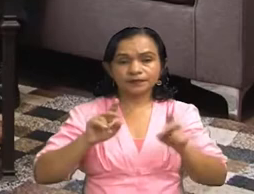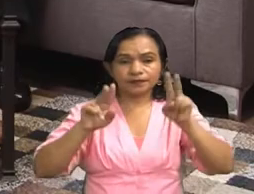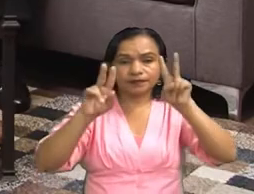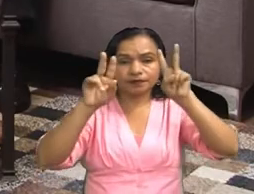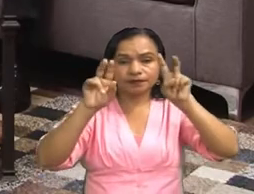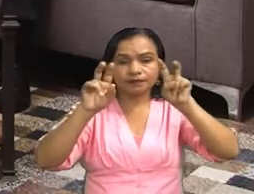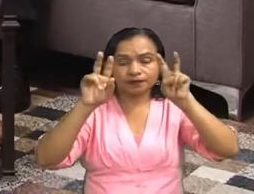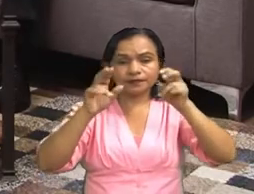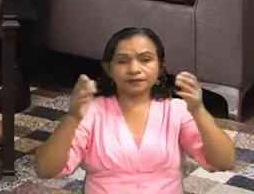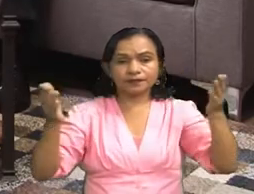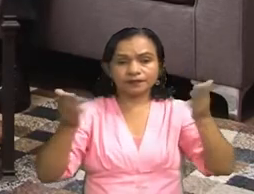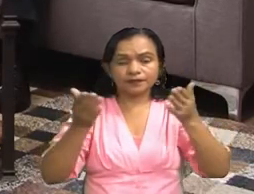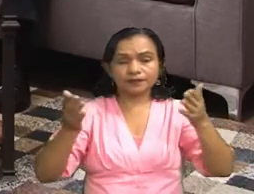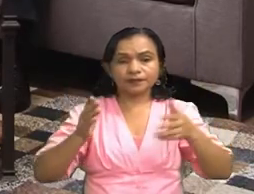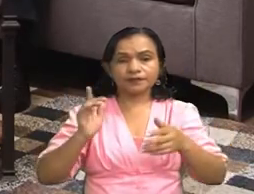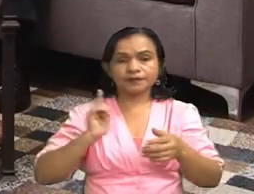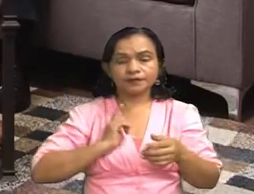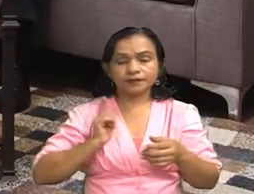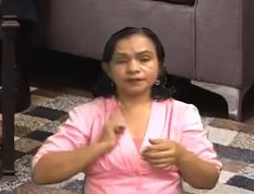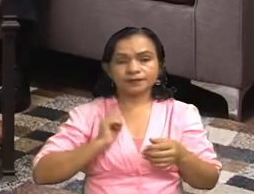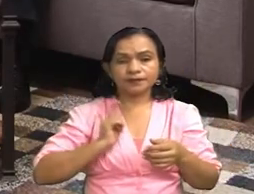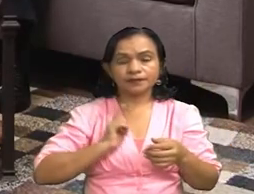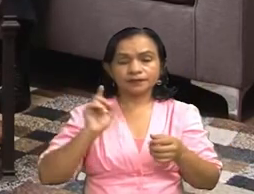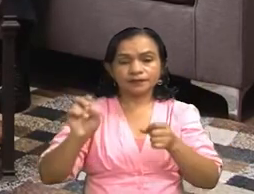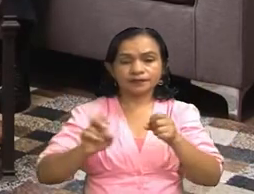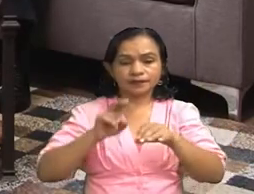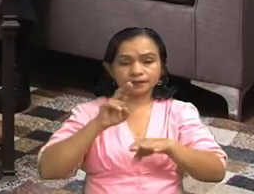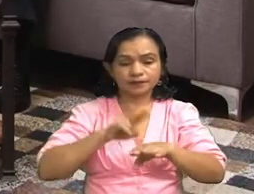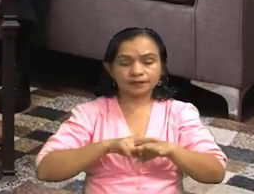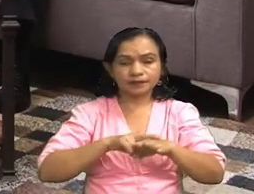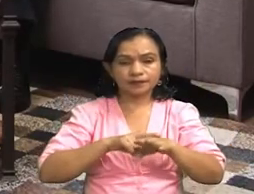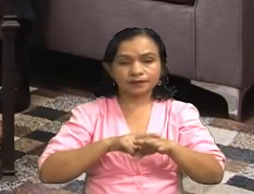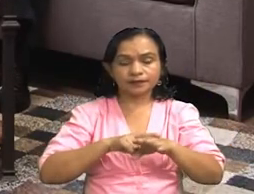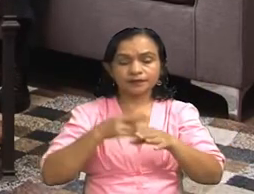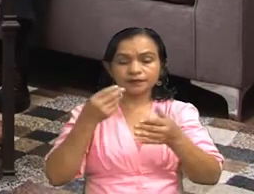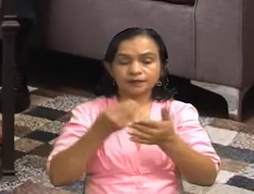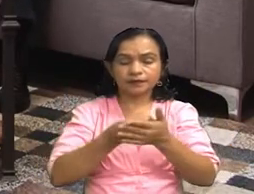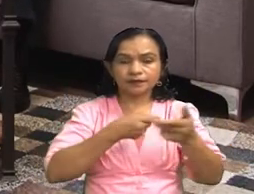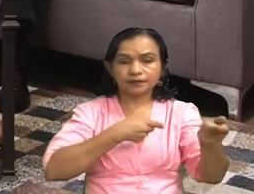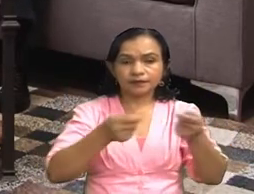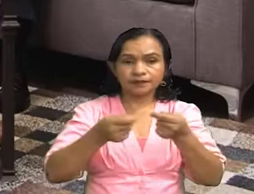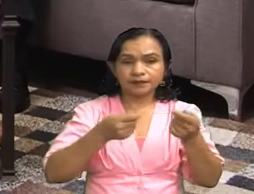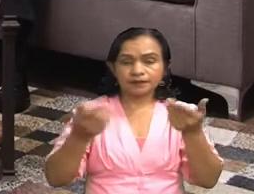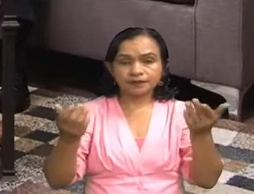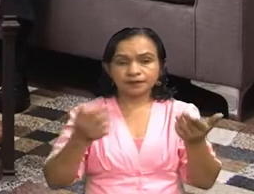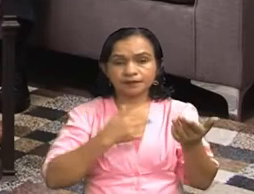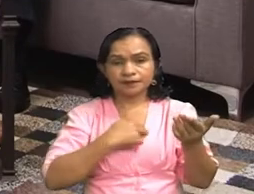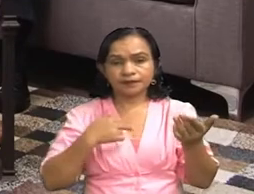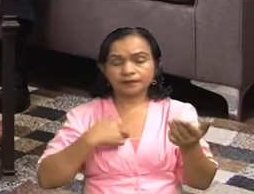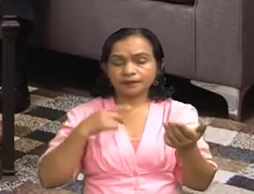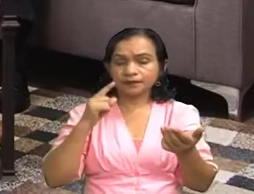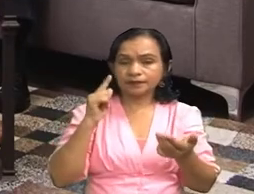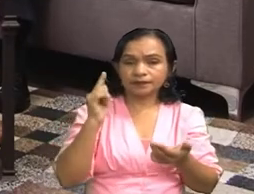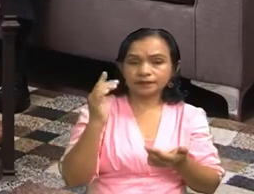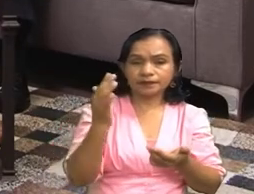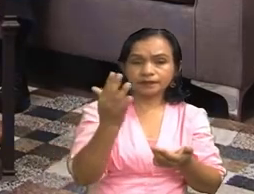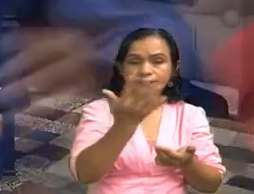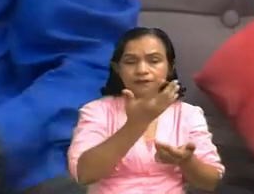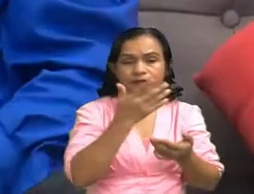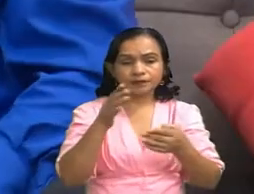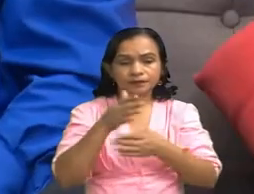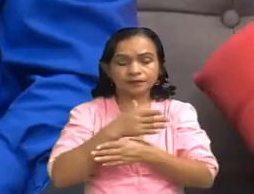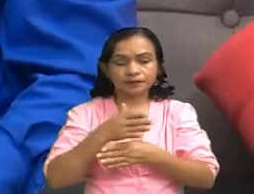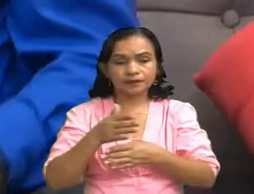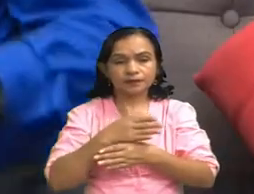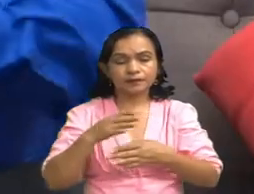estrategia, sí, sí, tenemos el Sistema Nacional de Producción, Consumo y Comercio. Estamos todas las entidades que vemos en la línea del